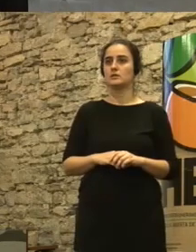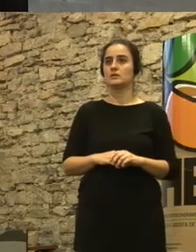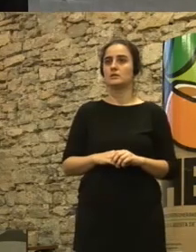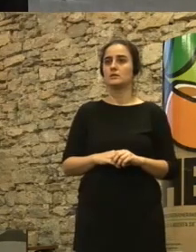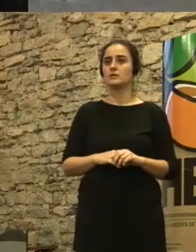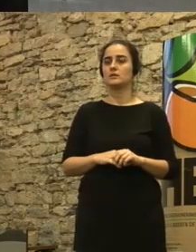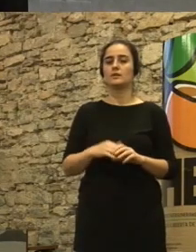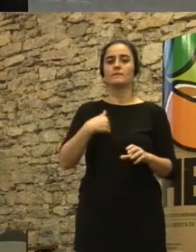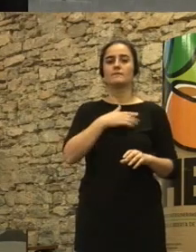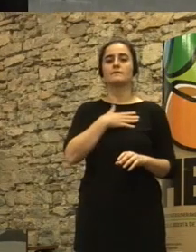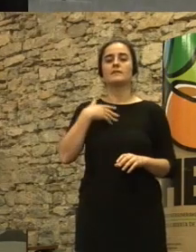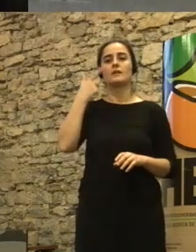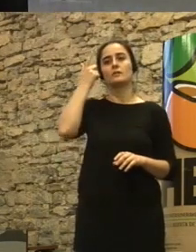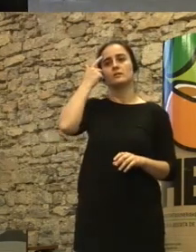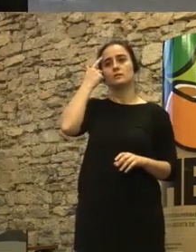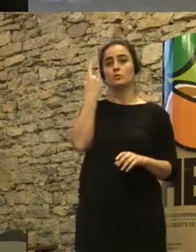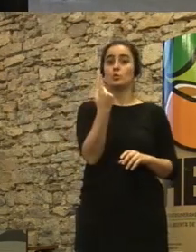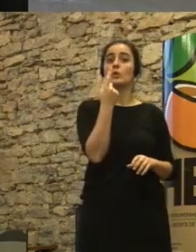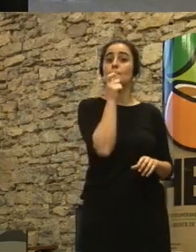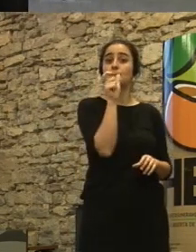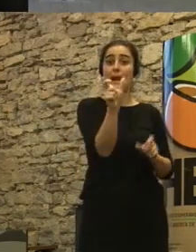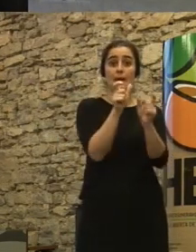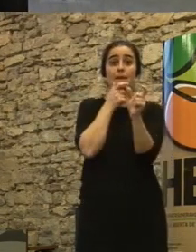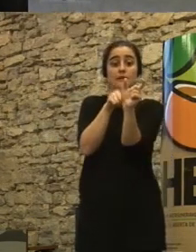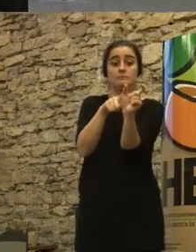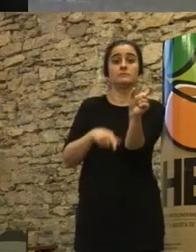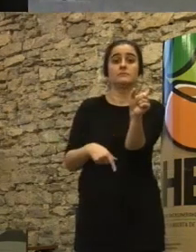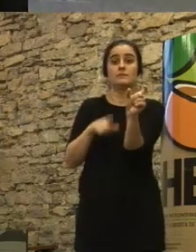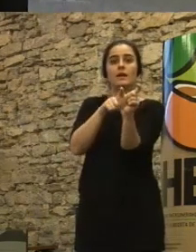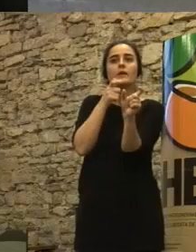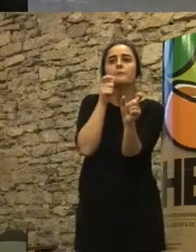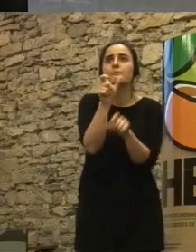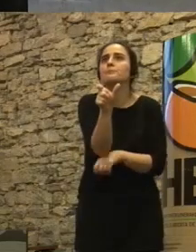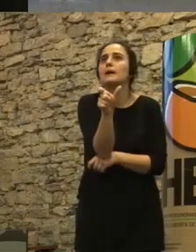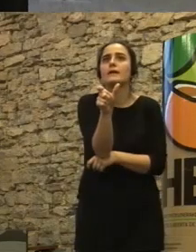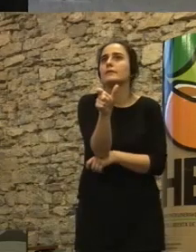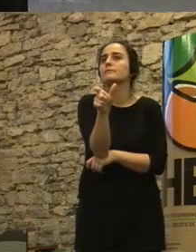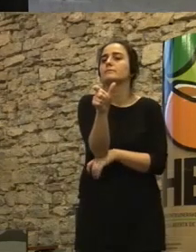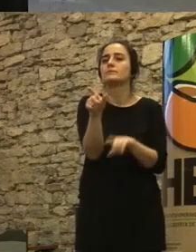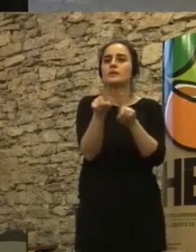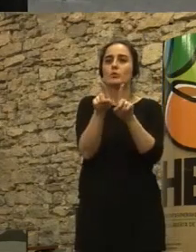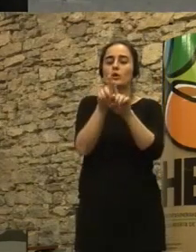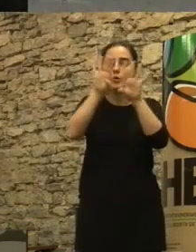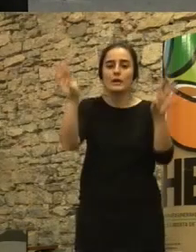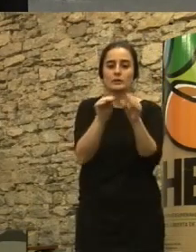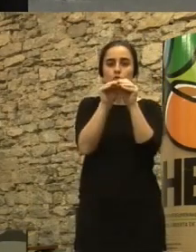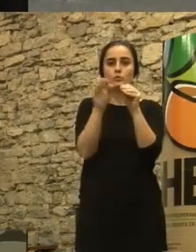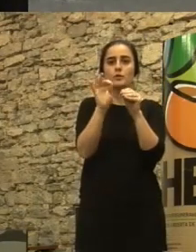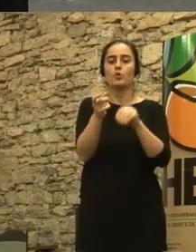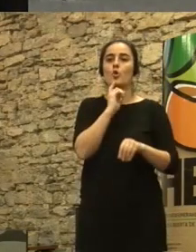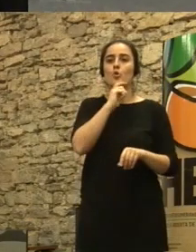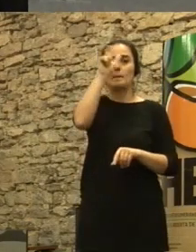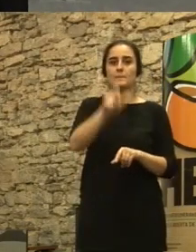para saber si usted puede en una palabra resumir o cómo una persona puede